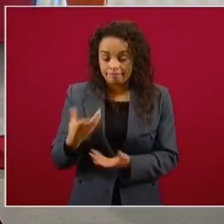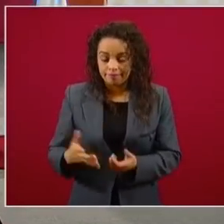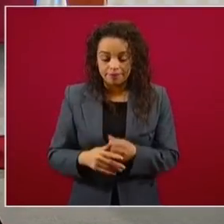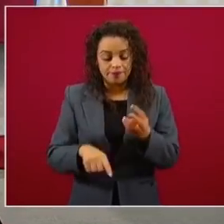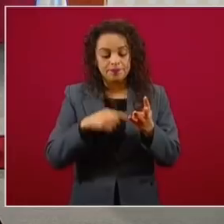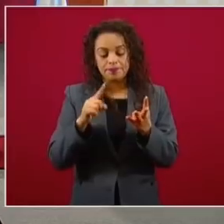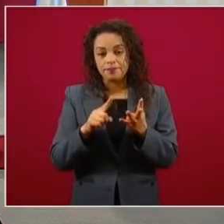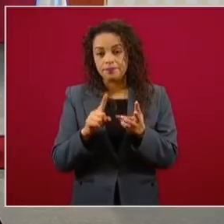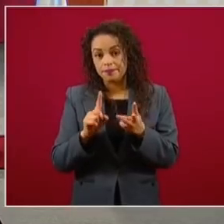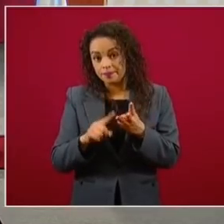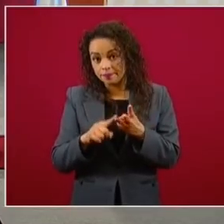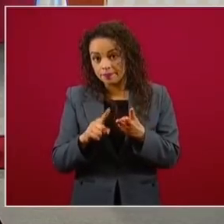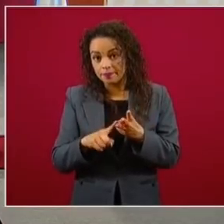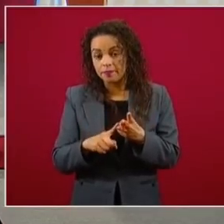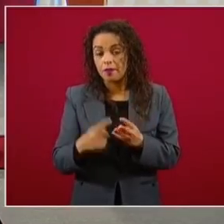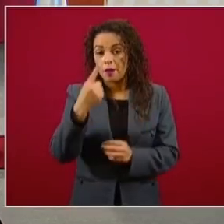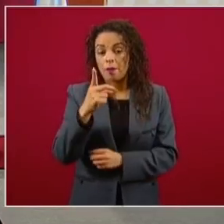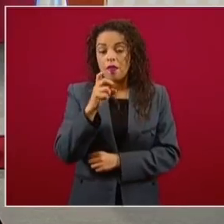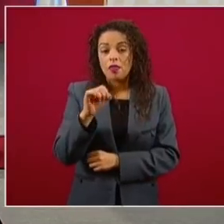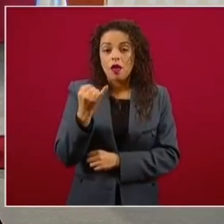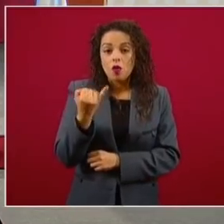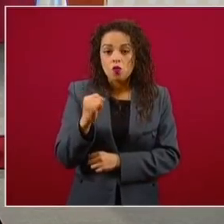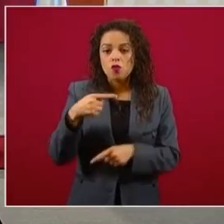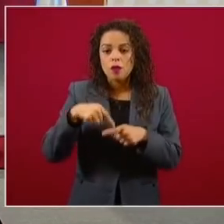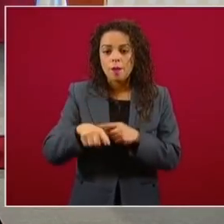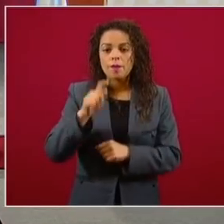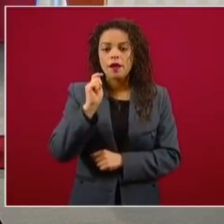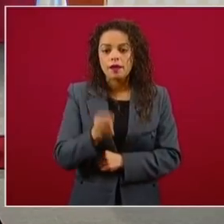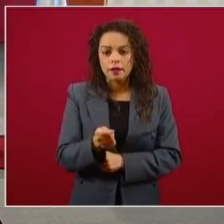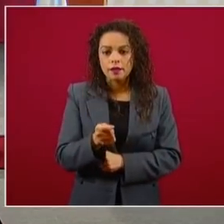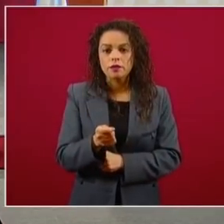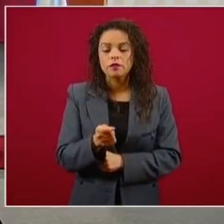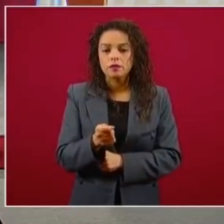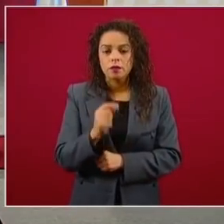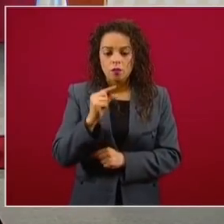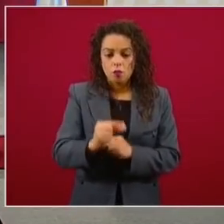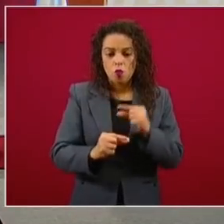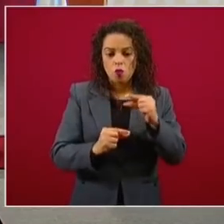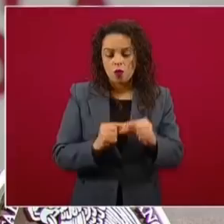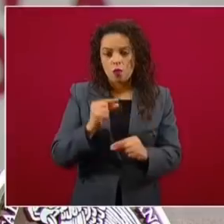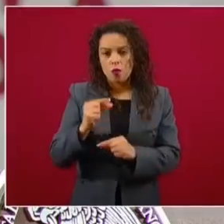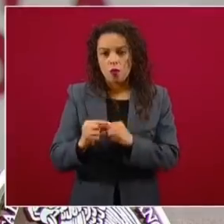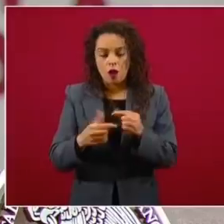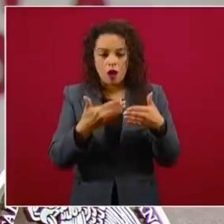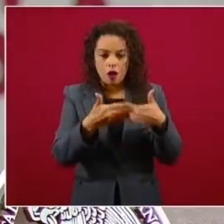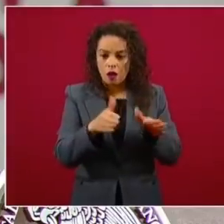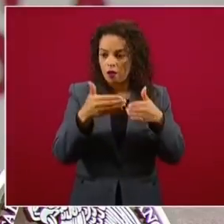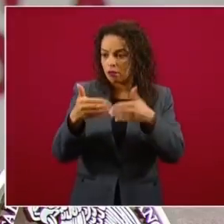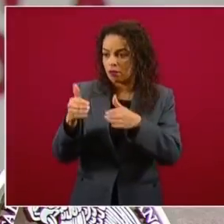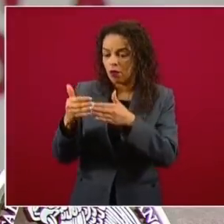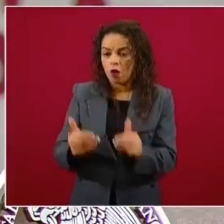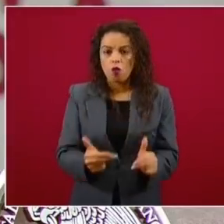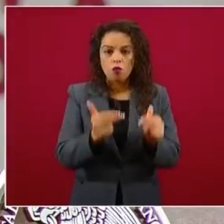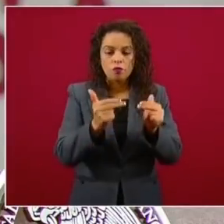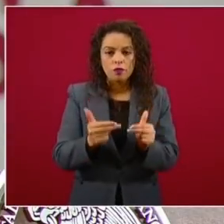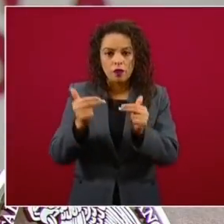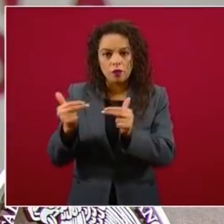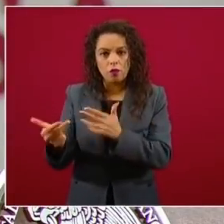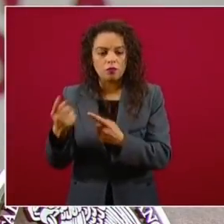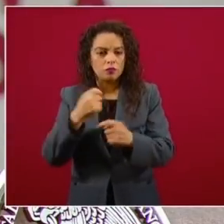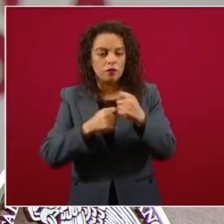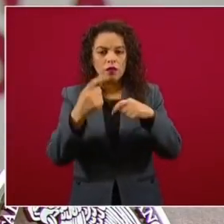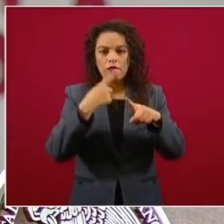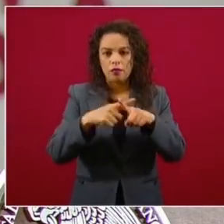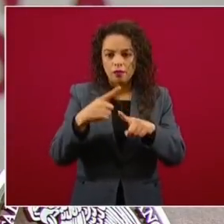está empezando ya desde el 1 de junio una reapertura gradual y ordenada de la economía. La caída más importante de la economía fue